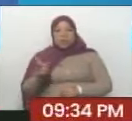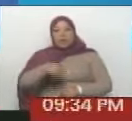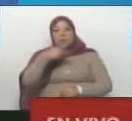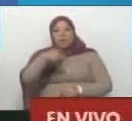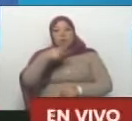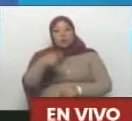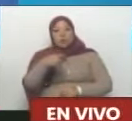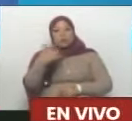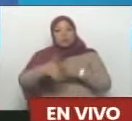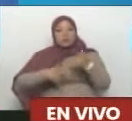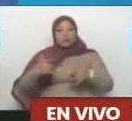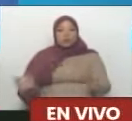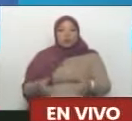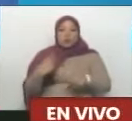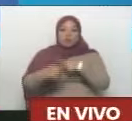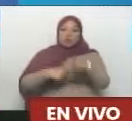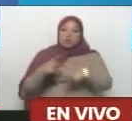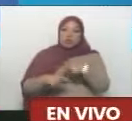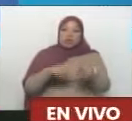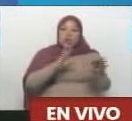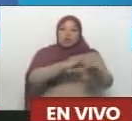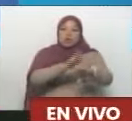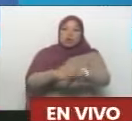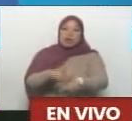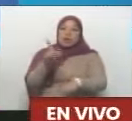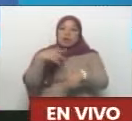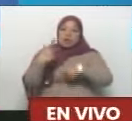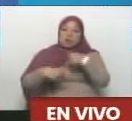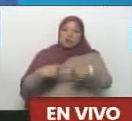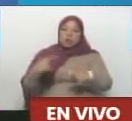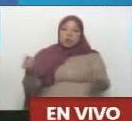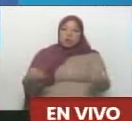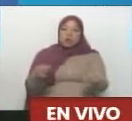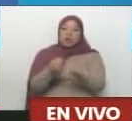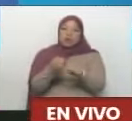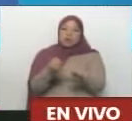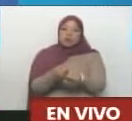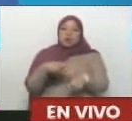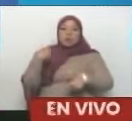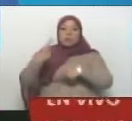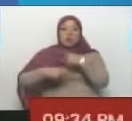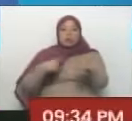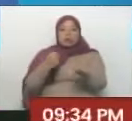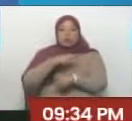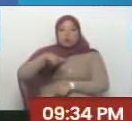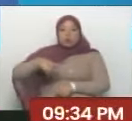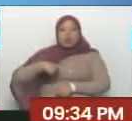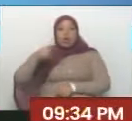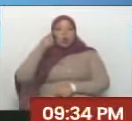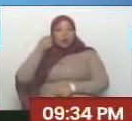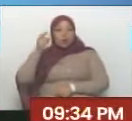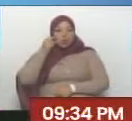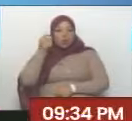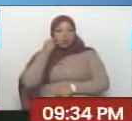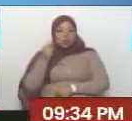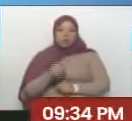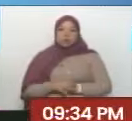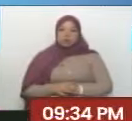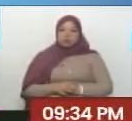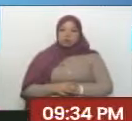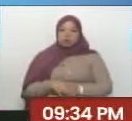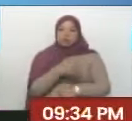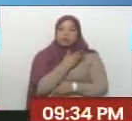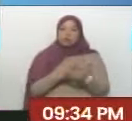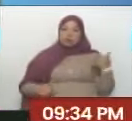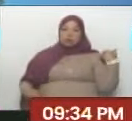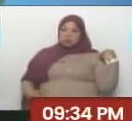política de estímulo a la producción y difusión de micros audiovisuales dedicados a la promoción de nuestras tradiciones. Ernesto,